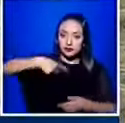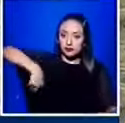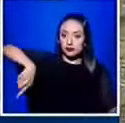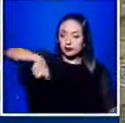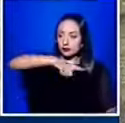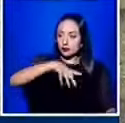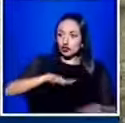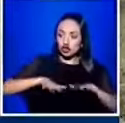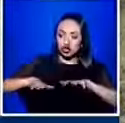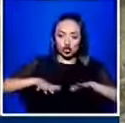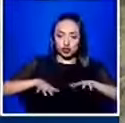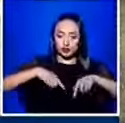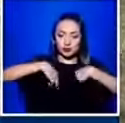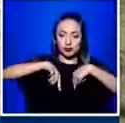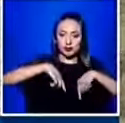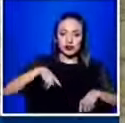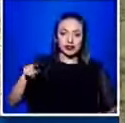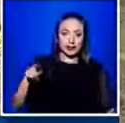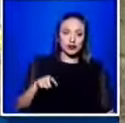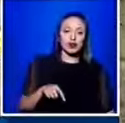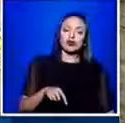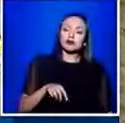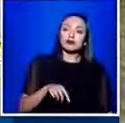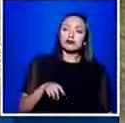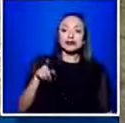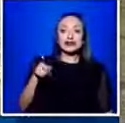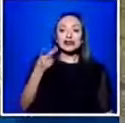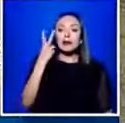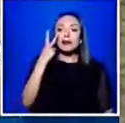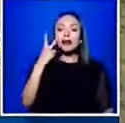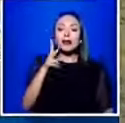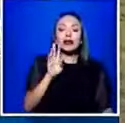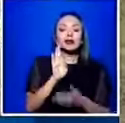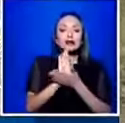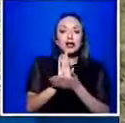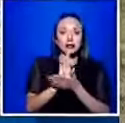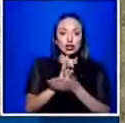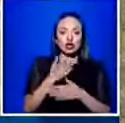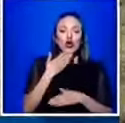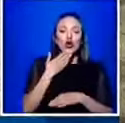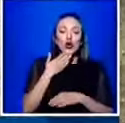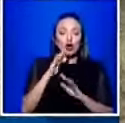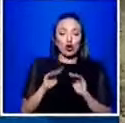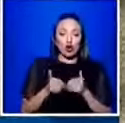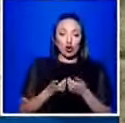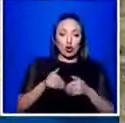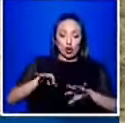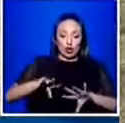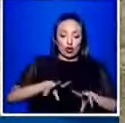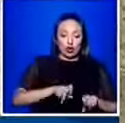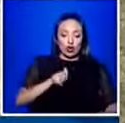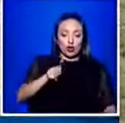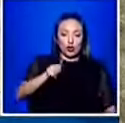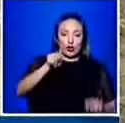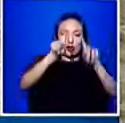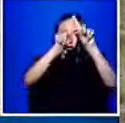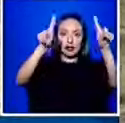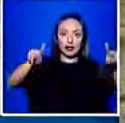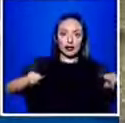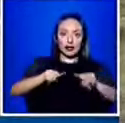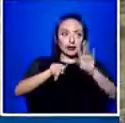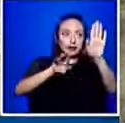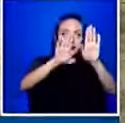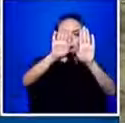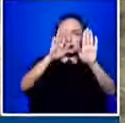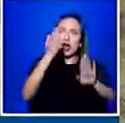dentro de la coordinación del transporte público y que también es testigo de cómo se están llevando estas imágenes que fueron